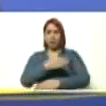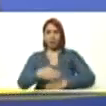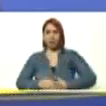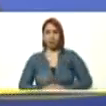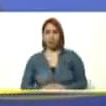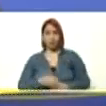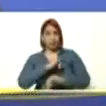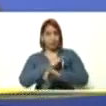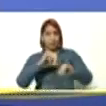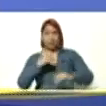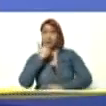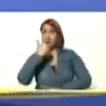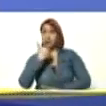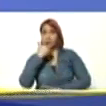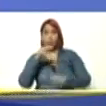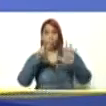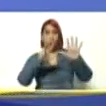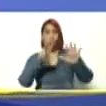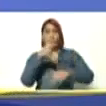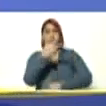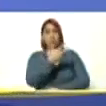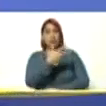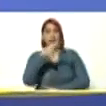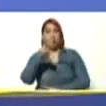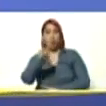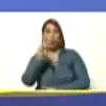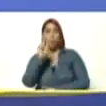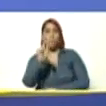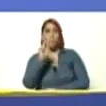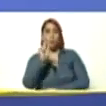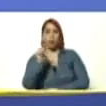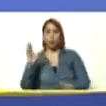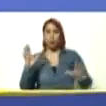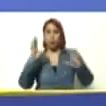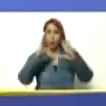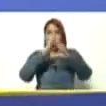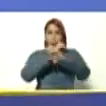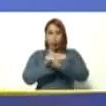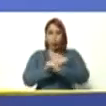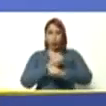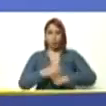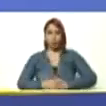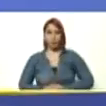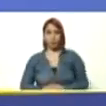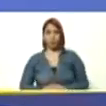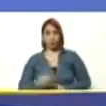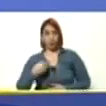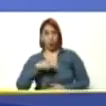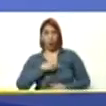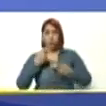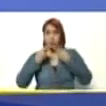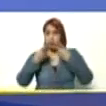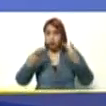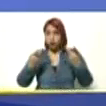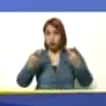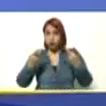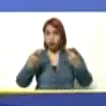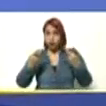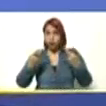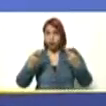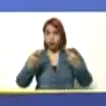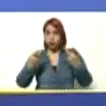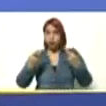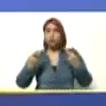ya son las 8:32, ¿verdad?, de la noche. Estamos transmitiendo en